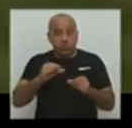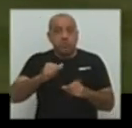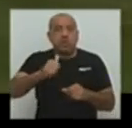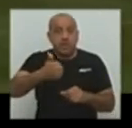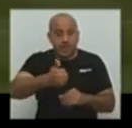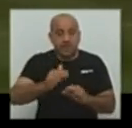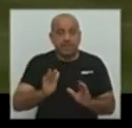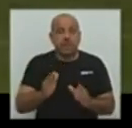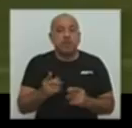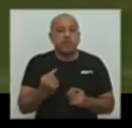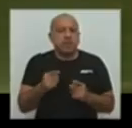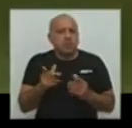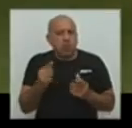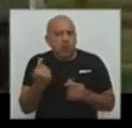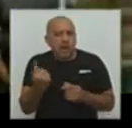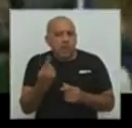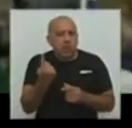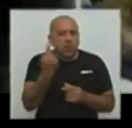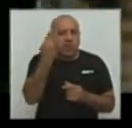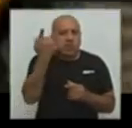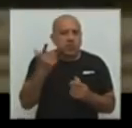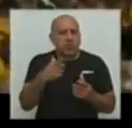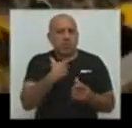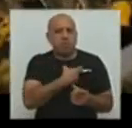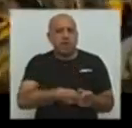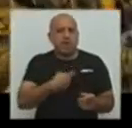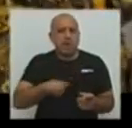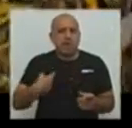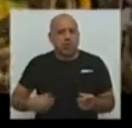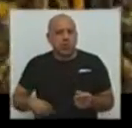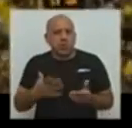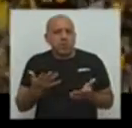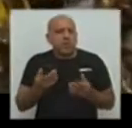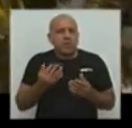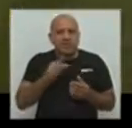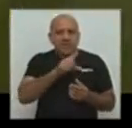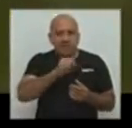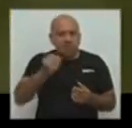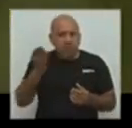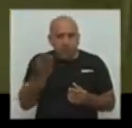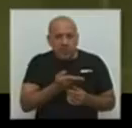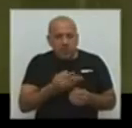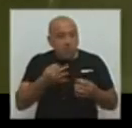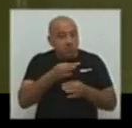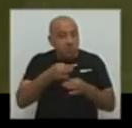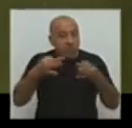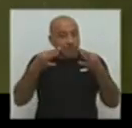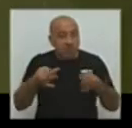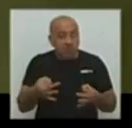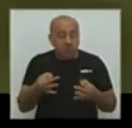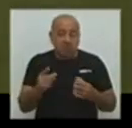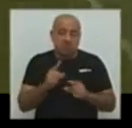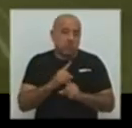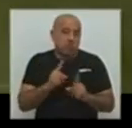campeonato ha sido un torneo o un rendimiento de peñarol que ha sido muy polémico porque en general ha sido muy crítico hacia el